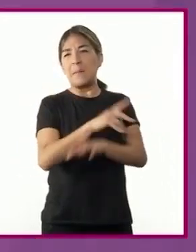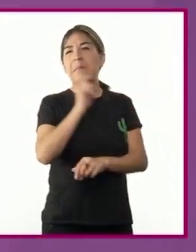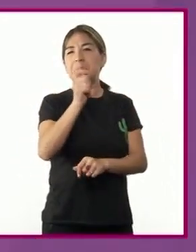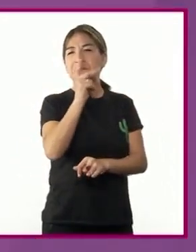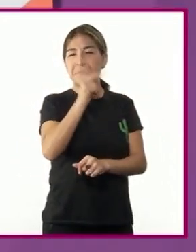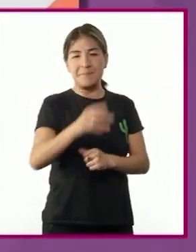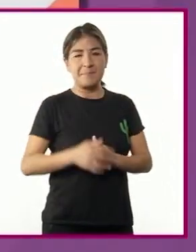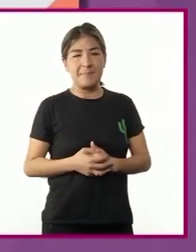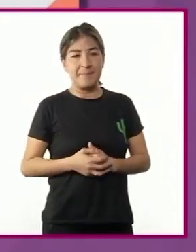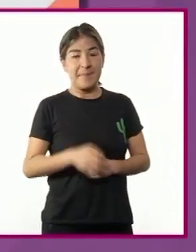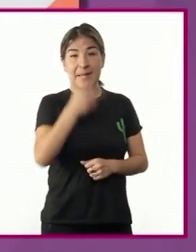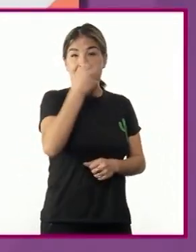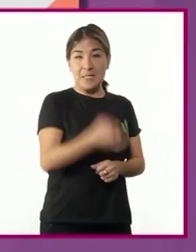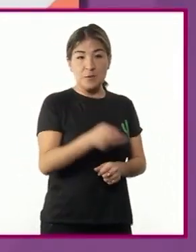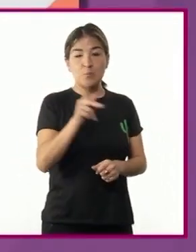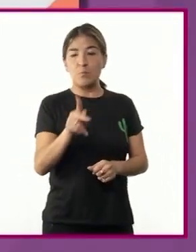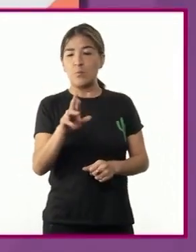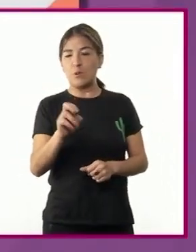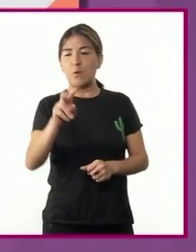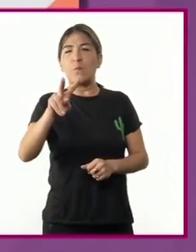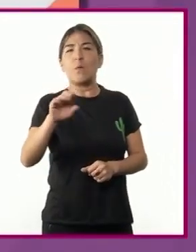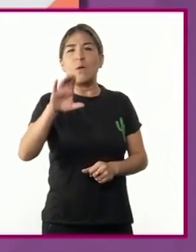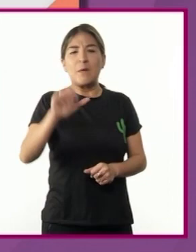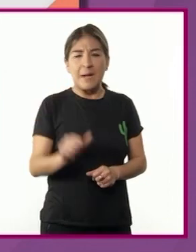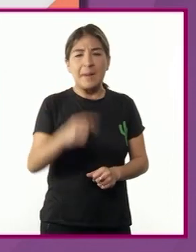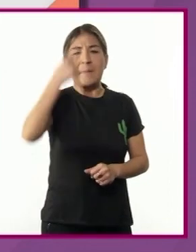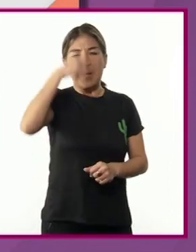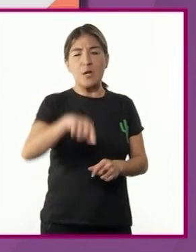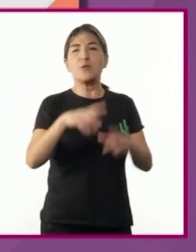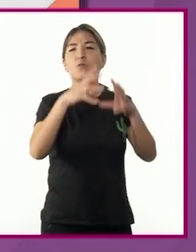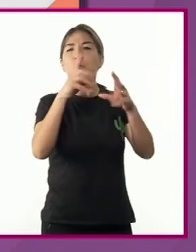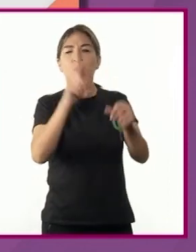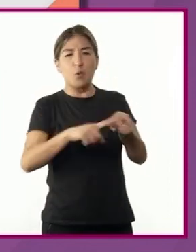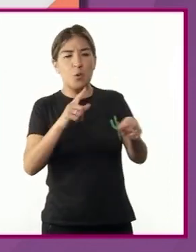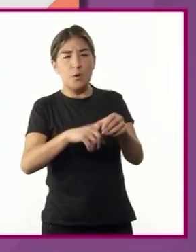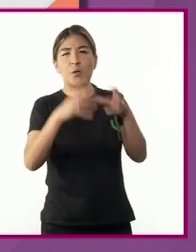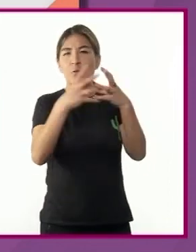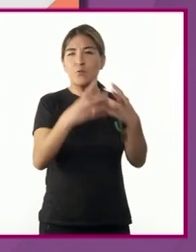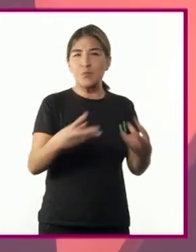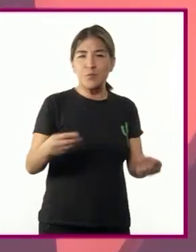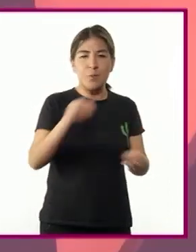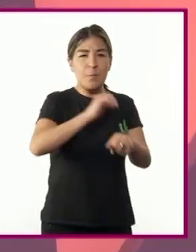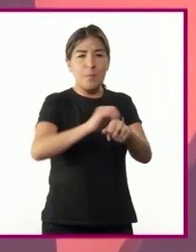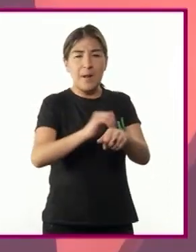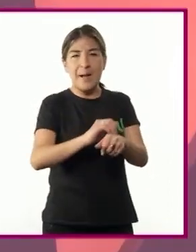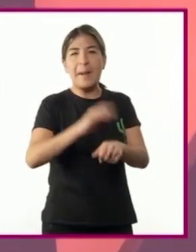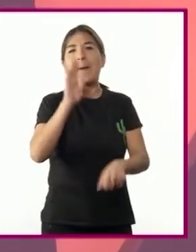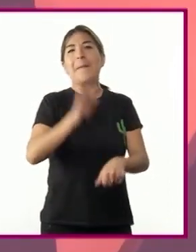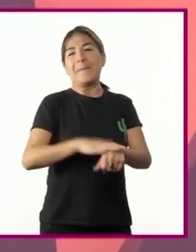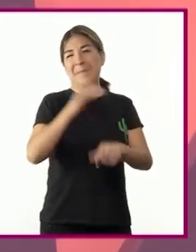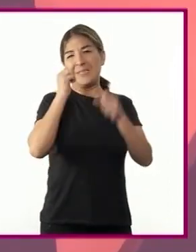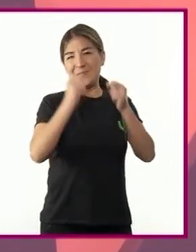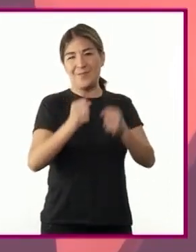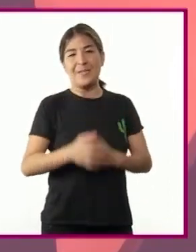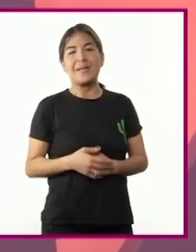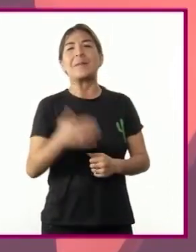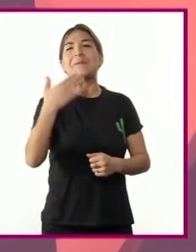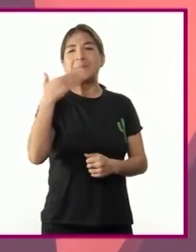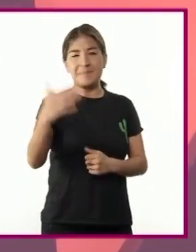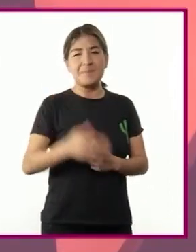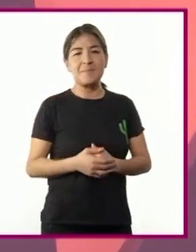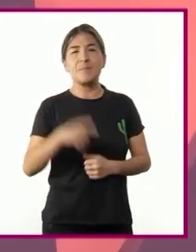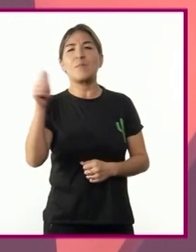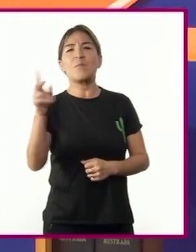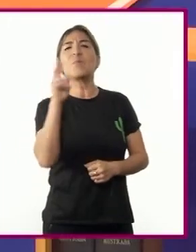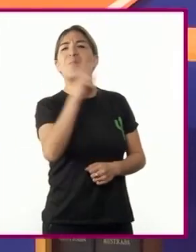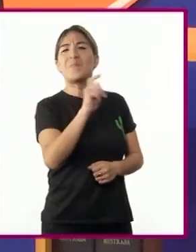esto provoca que la solución de color morado sea la más densa. Muy buena opción. ¿Qué observas